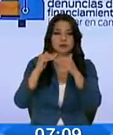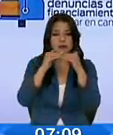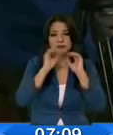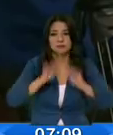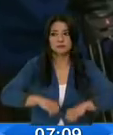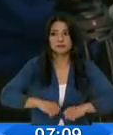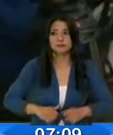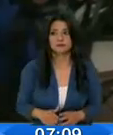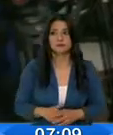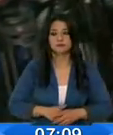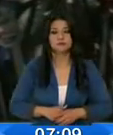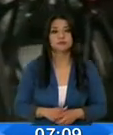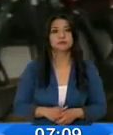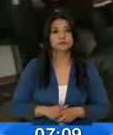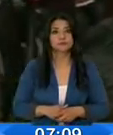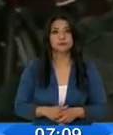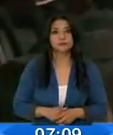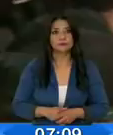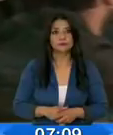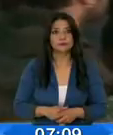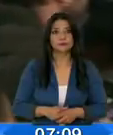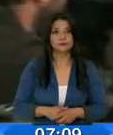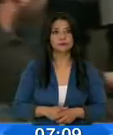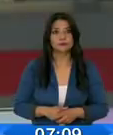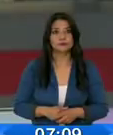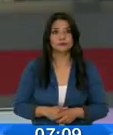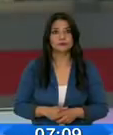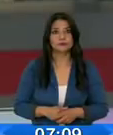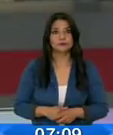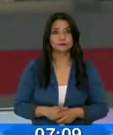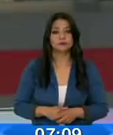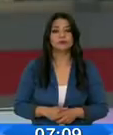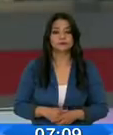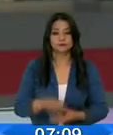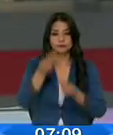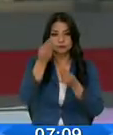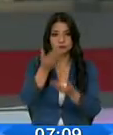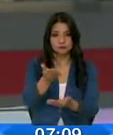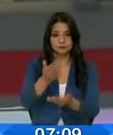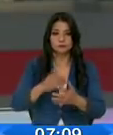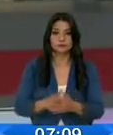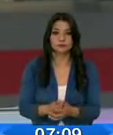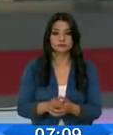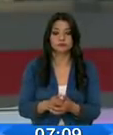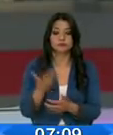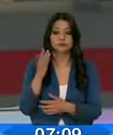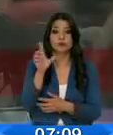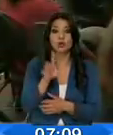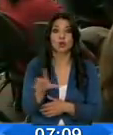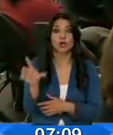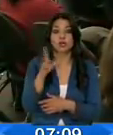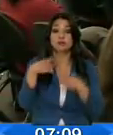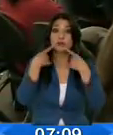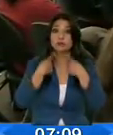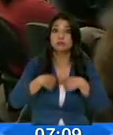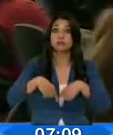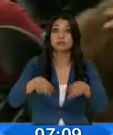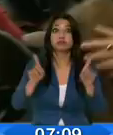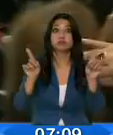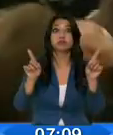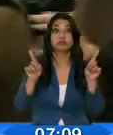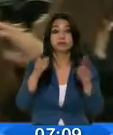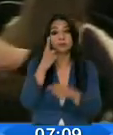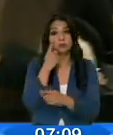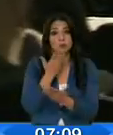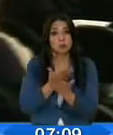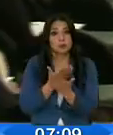democrática. En Quito informó Andrea Orbe. Vamos a contarles, amigos, que este día lunes hizo el lanzamiento del pilotaje de